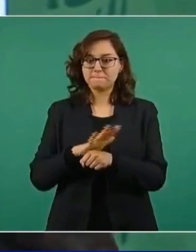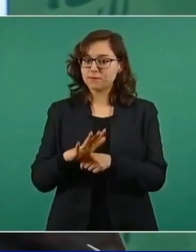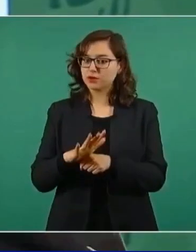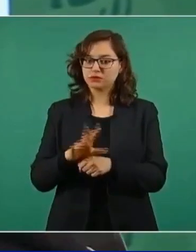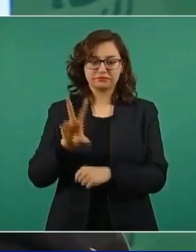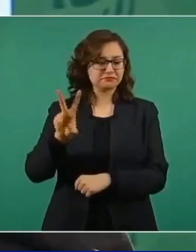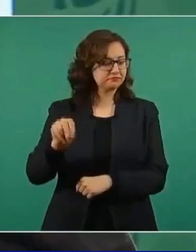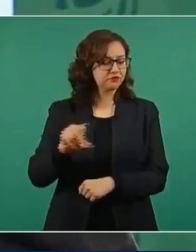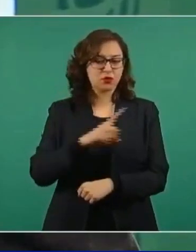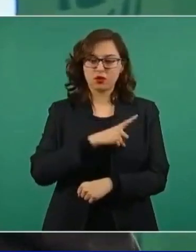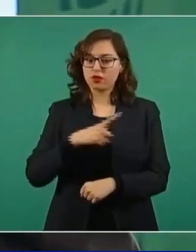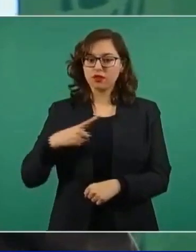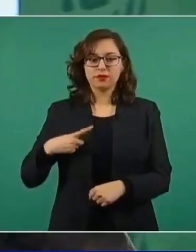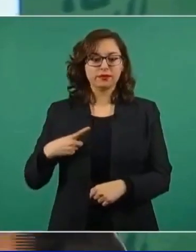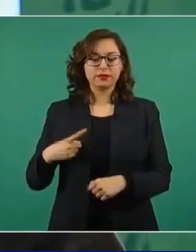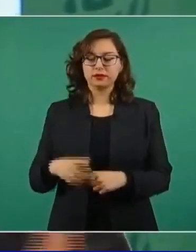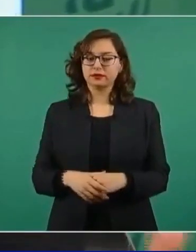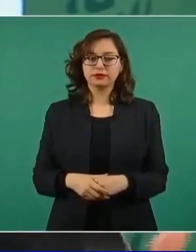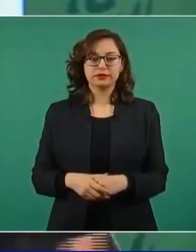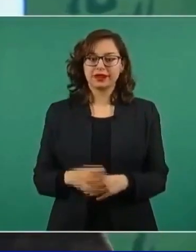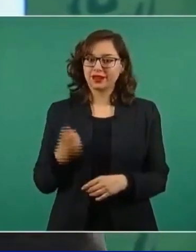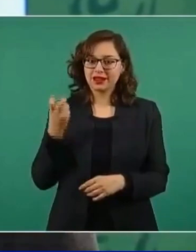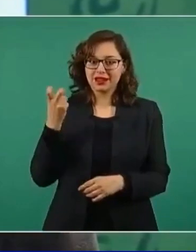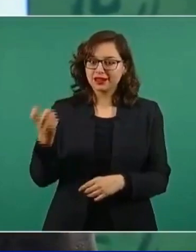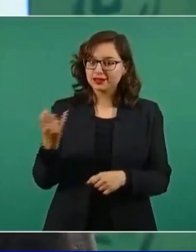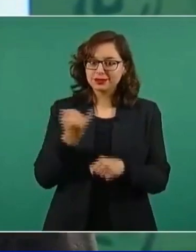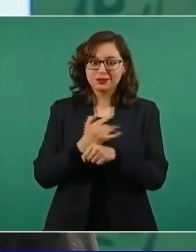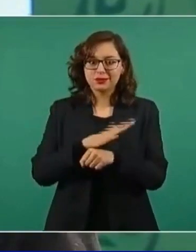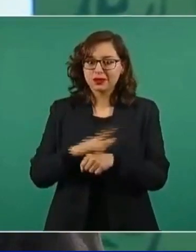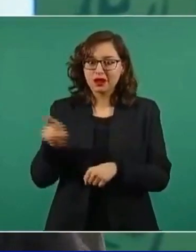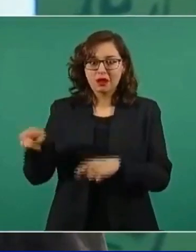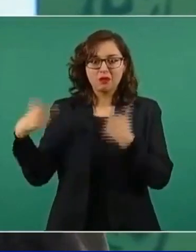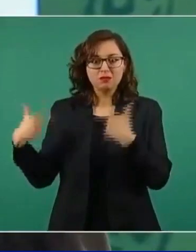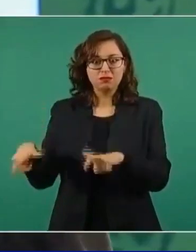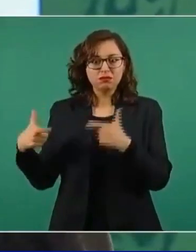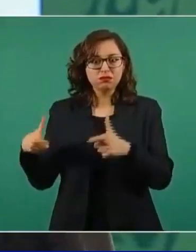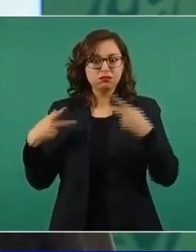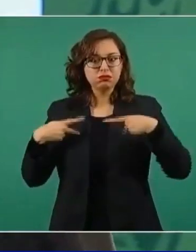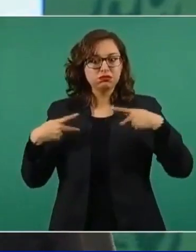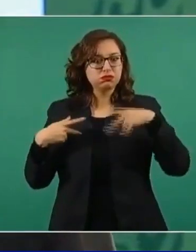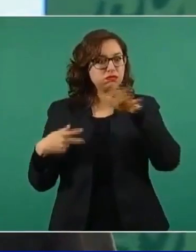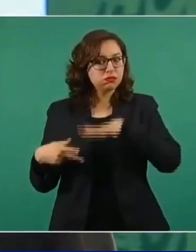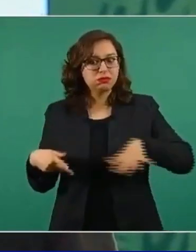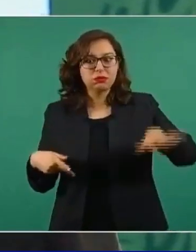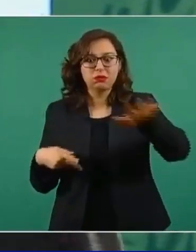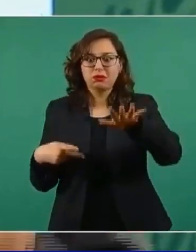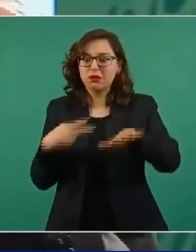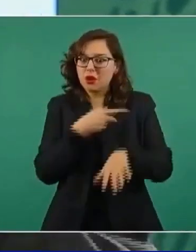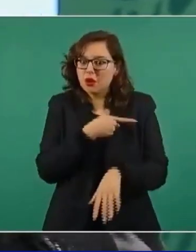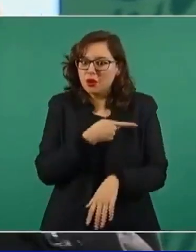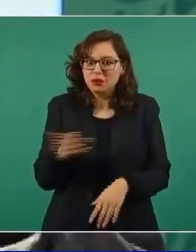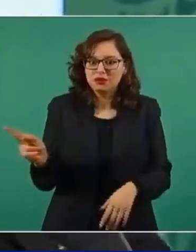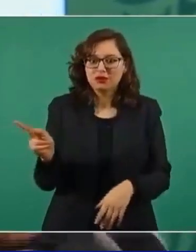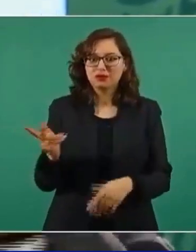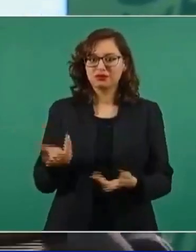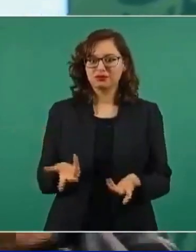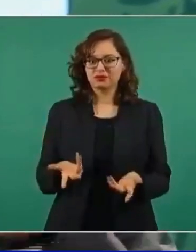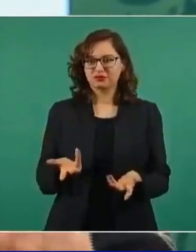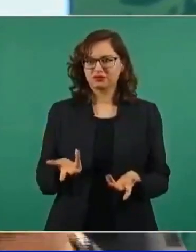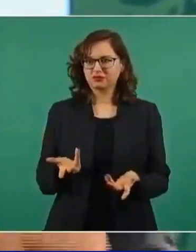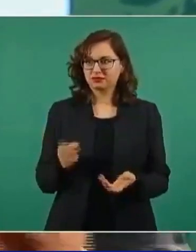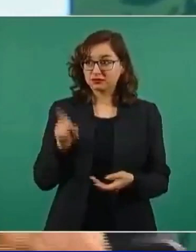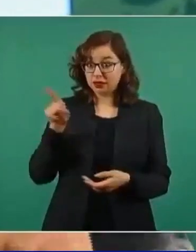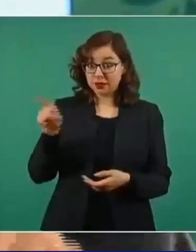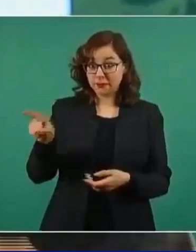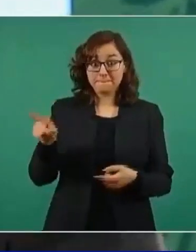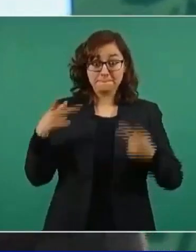No, no puede haber gobierno rico con pueblo pobre. Y el que recibe ese